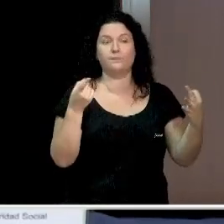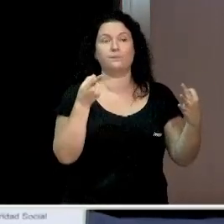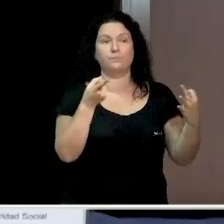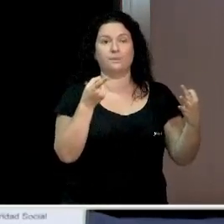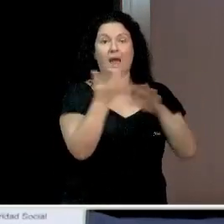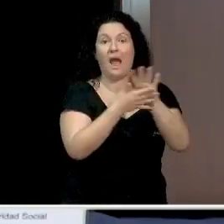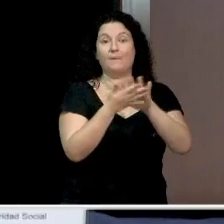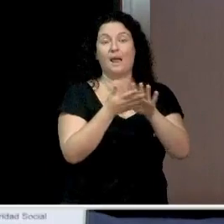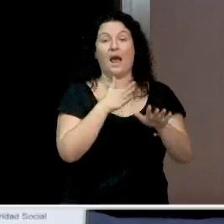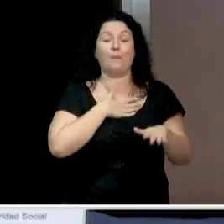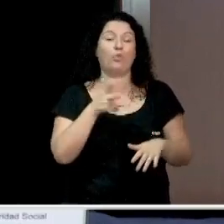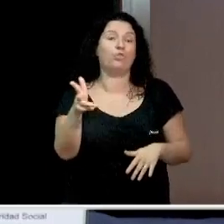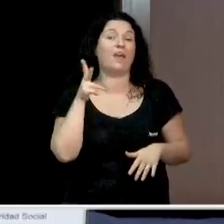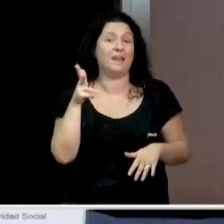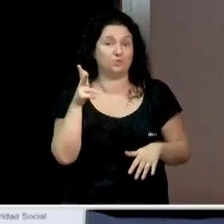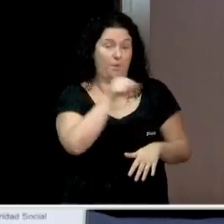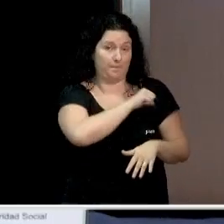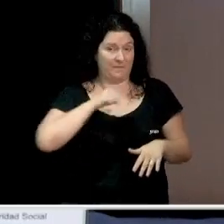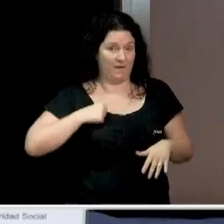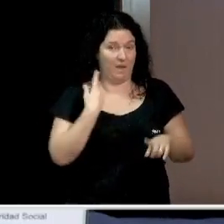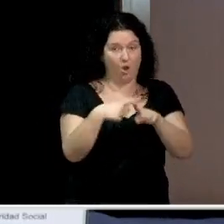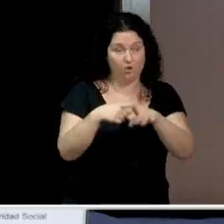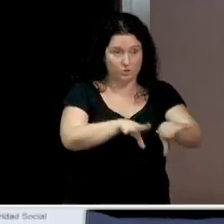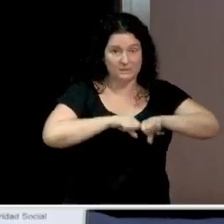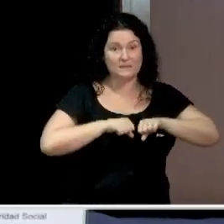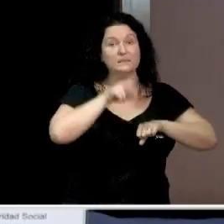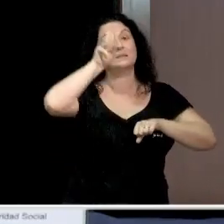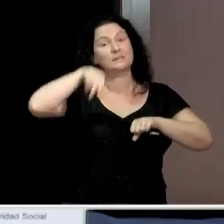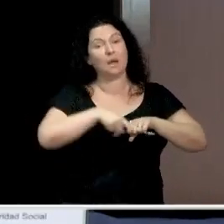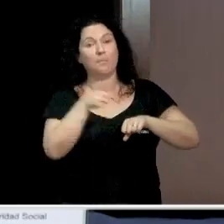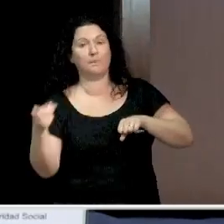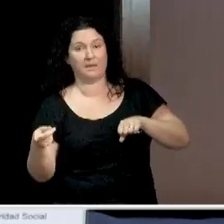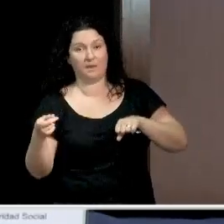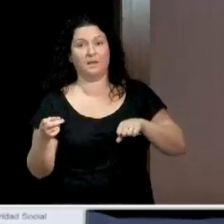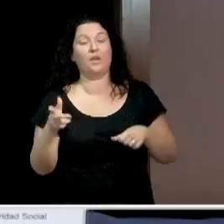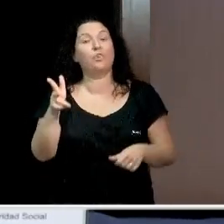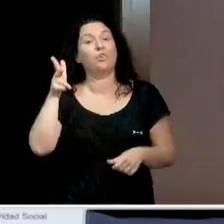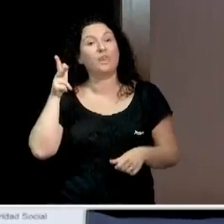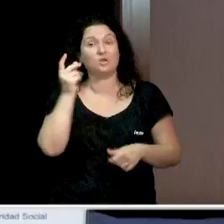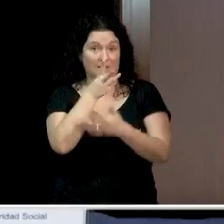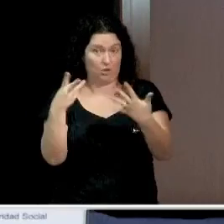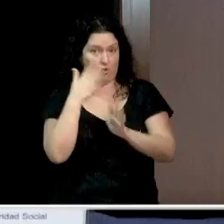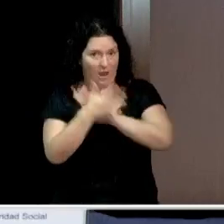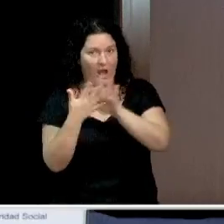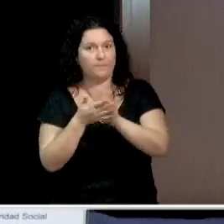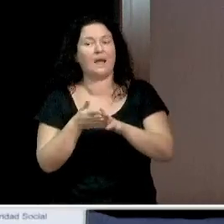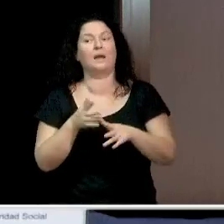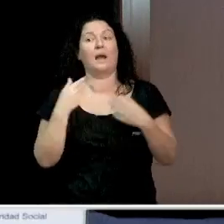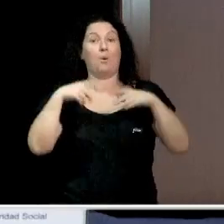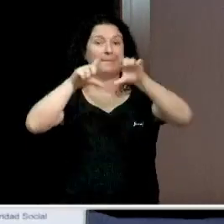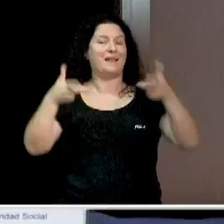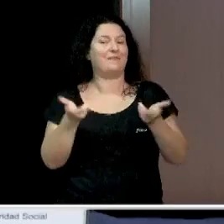al derecho a la propiedad privada y el artículo 38 relativo al derecho a la libertad de